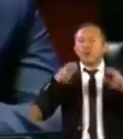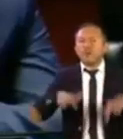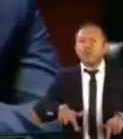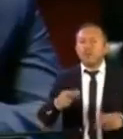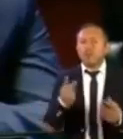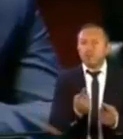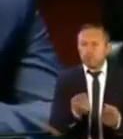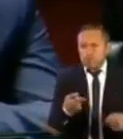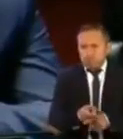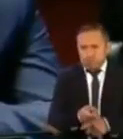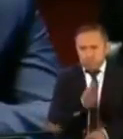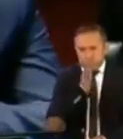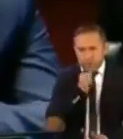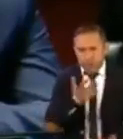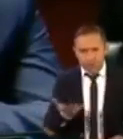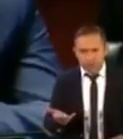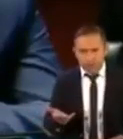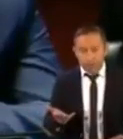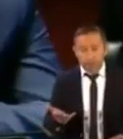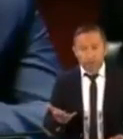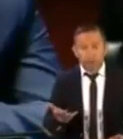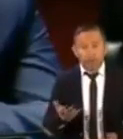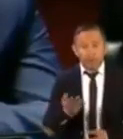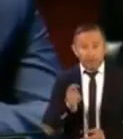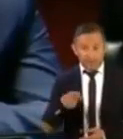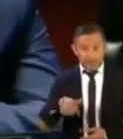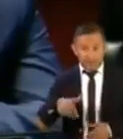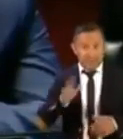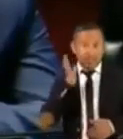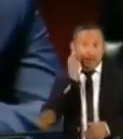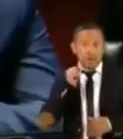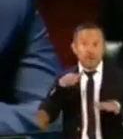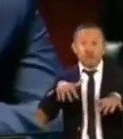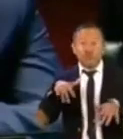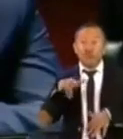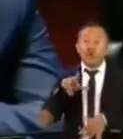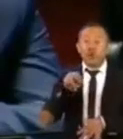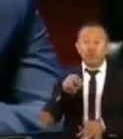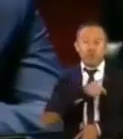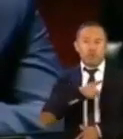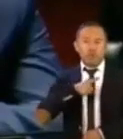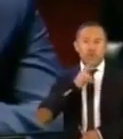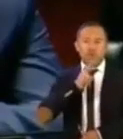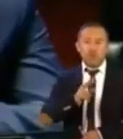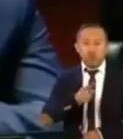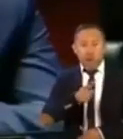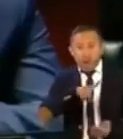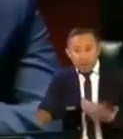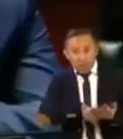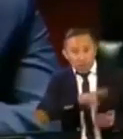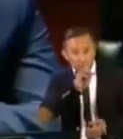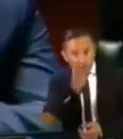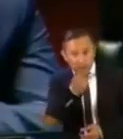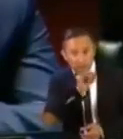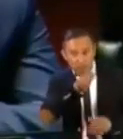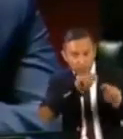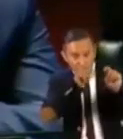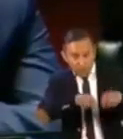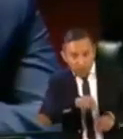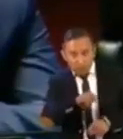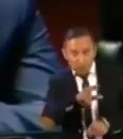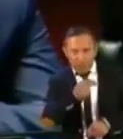Entonces, creo que el Senado se tiene que pronunciar. Yo no estoy viendo los méritos académicos o no de ese